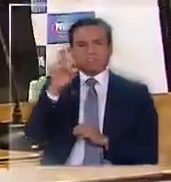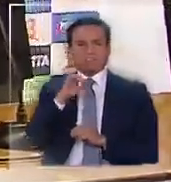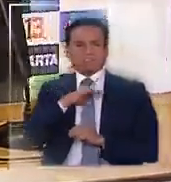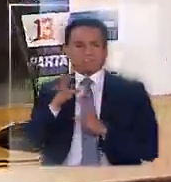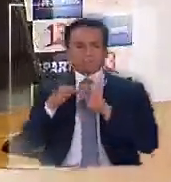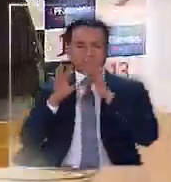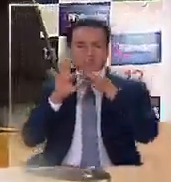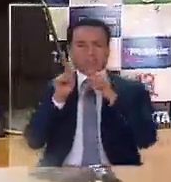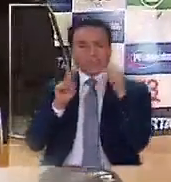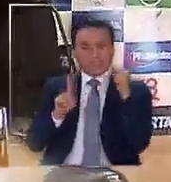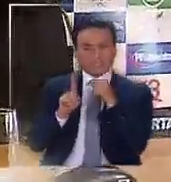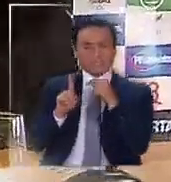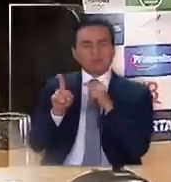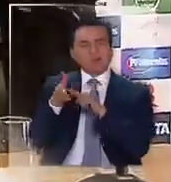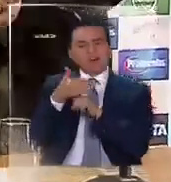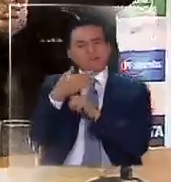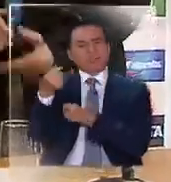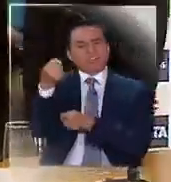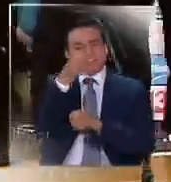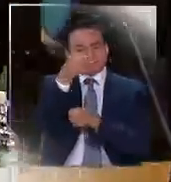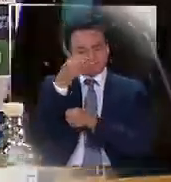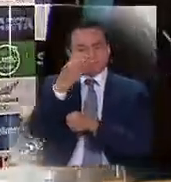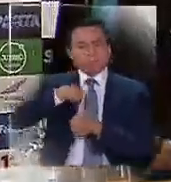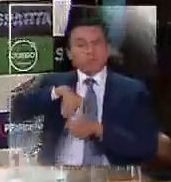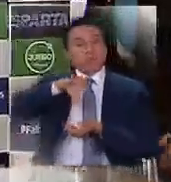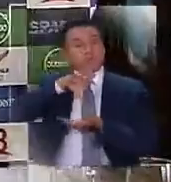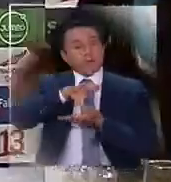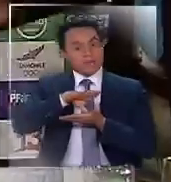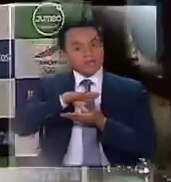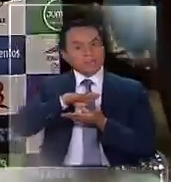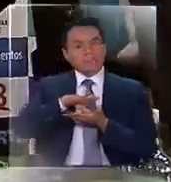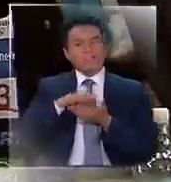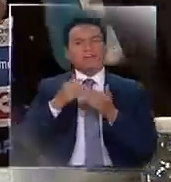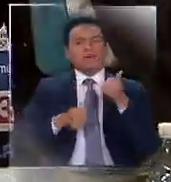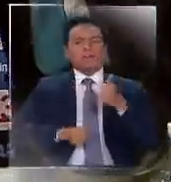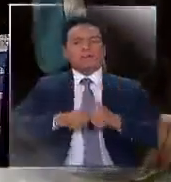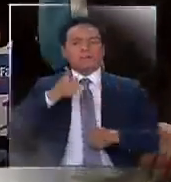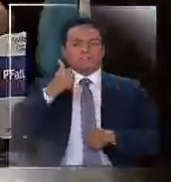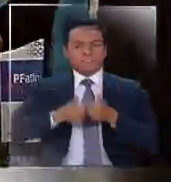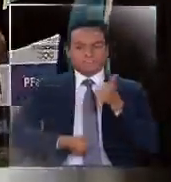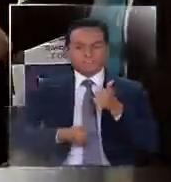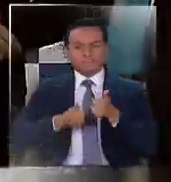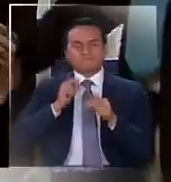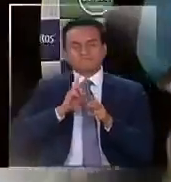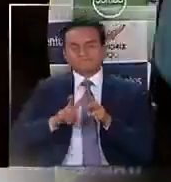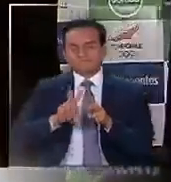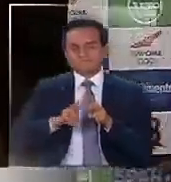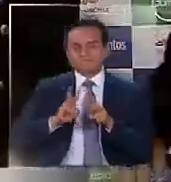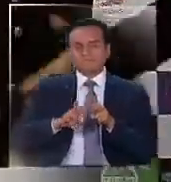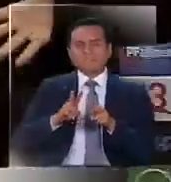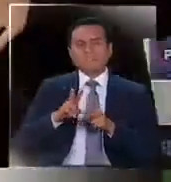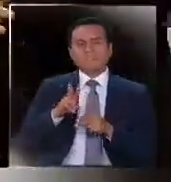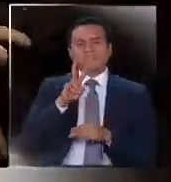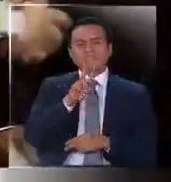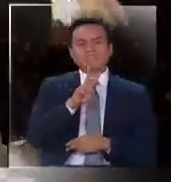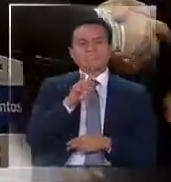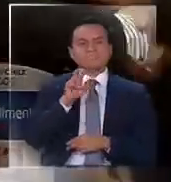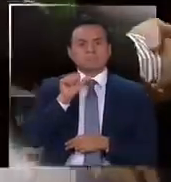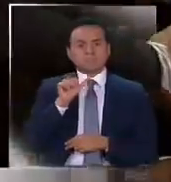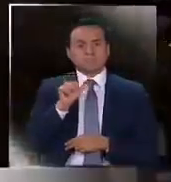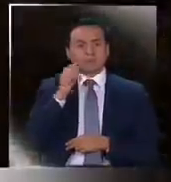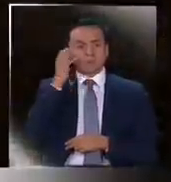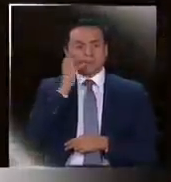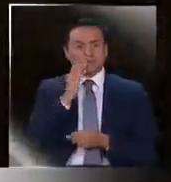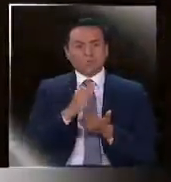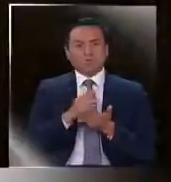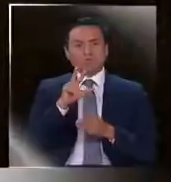Chile como la abanderada de nuestro país para esta competencia que se va a desarrollar desde el 26 de mayo